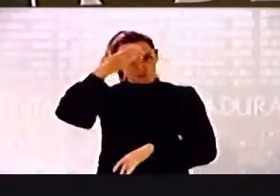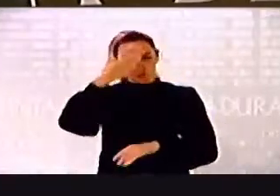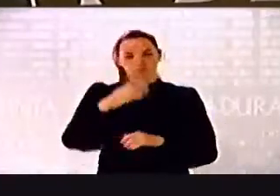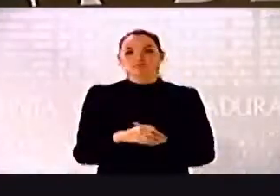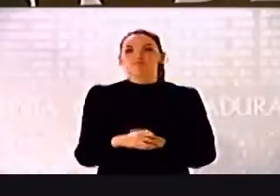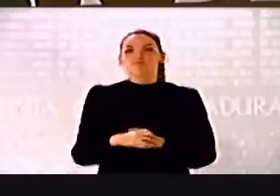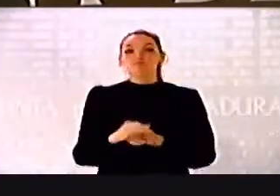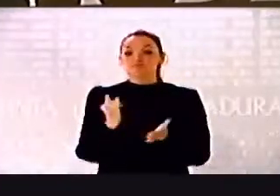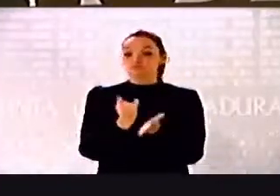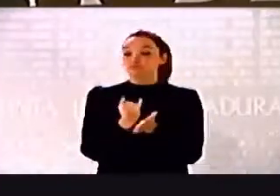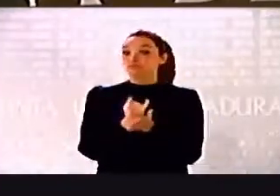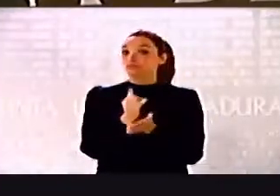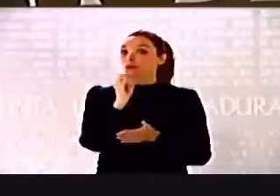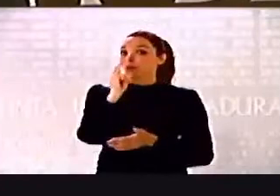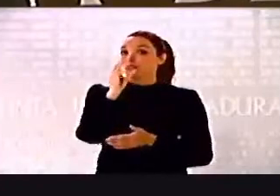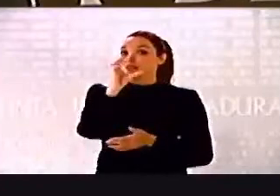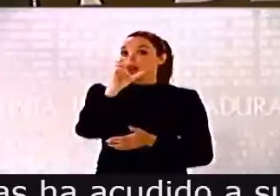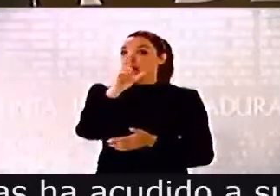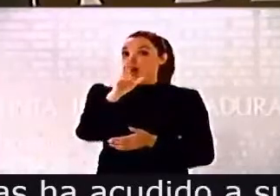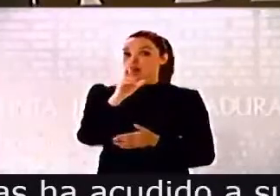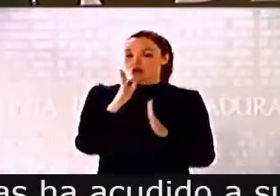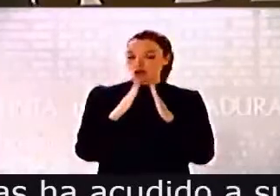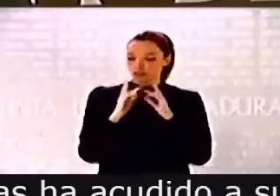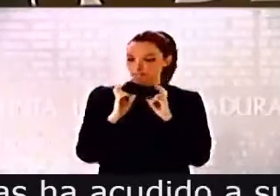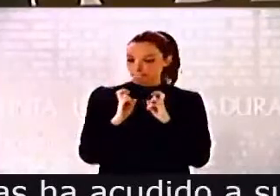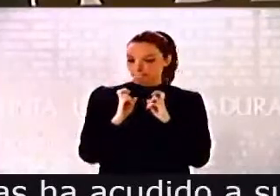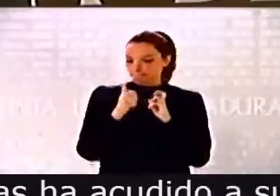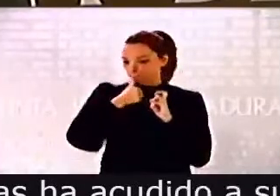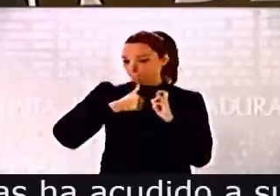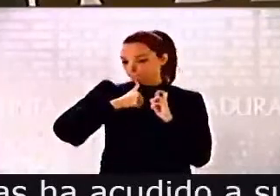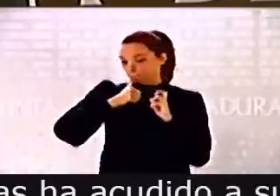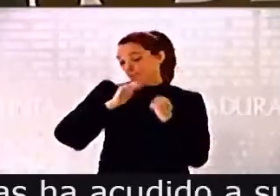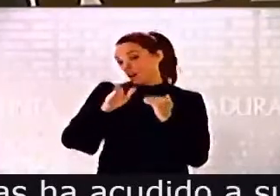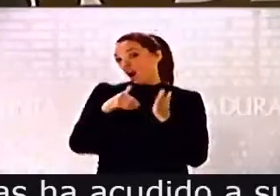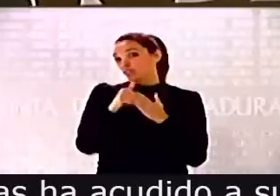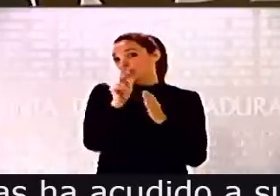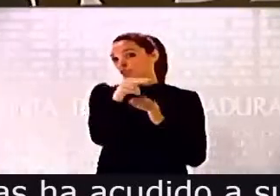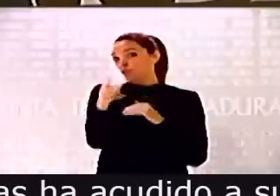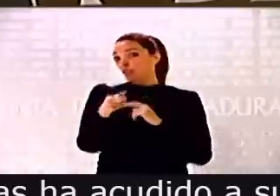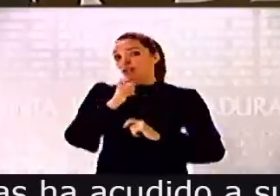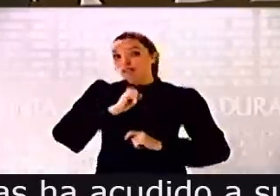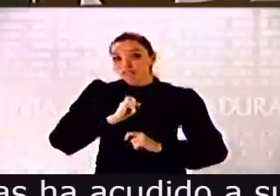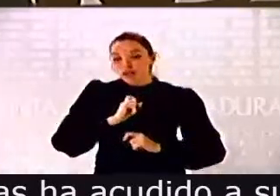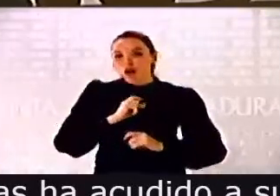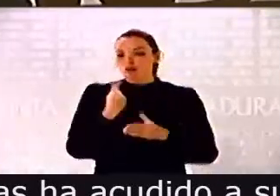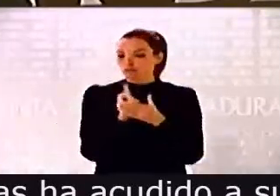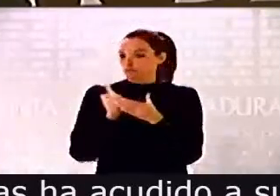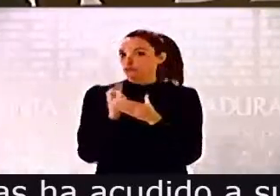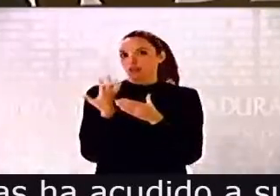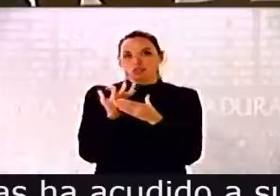ha realizado una PCR, hasta que le den el resultado de la PCR tiene que estar aislado.